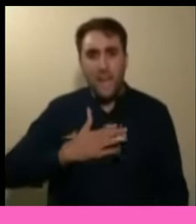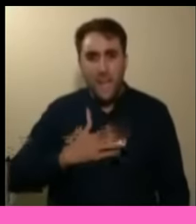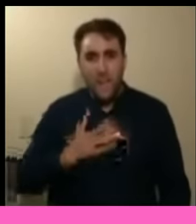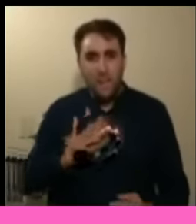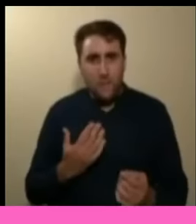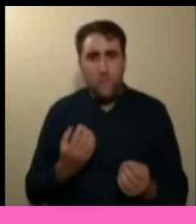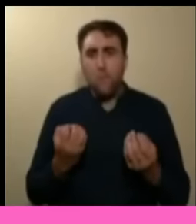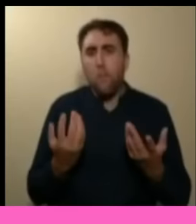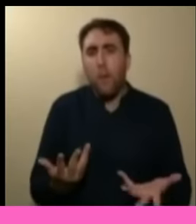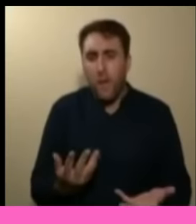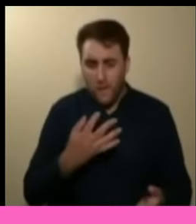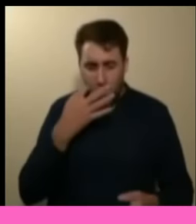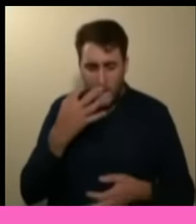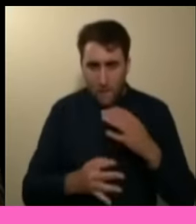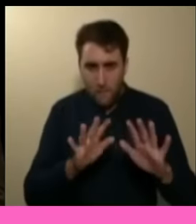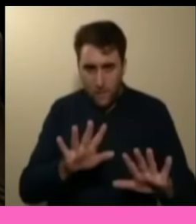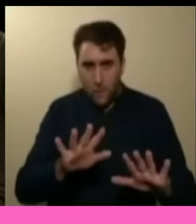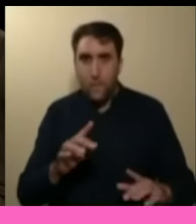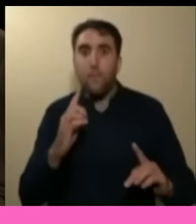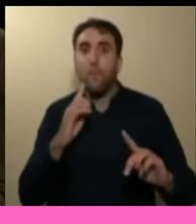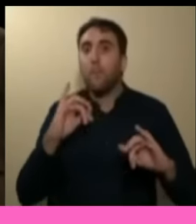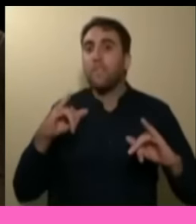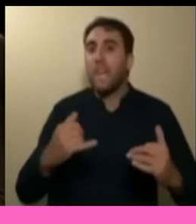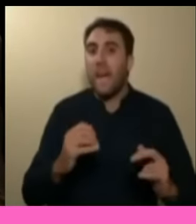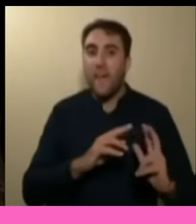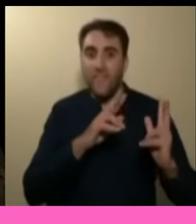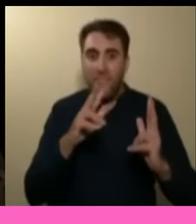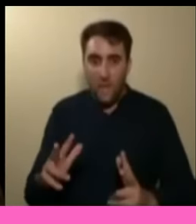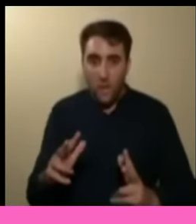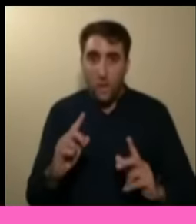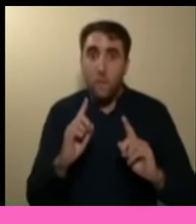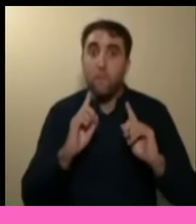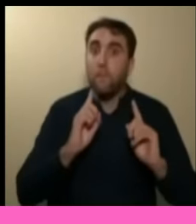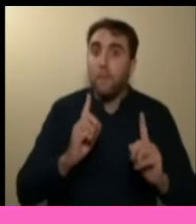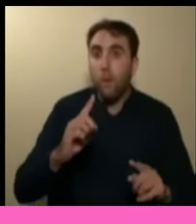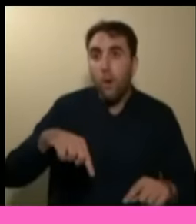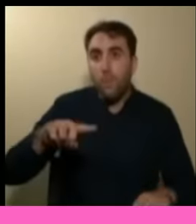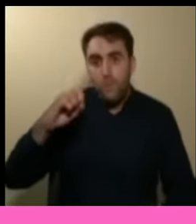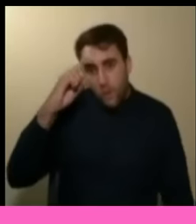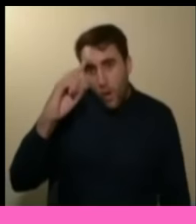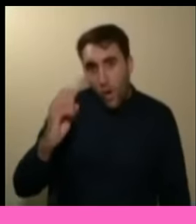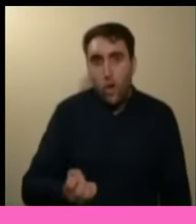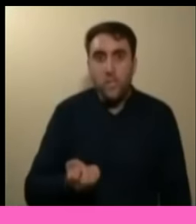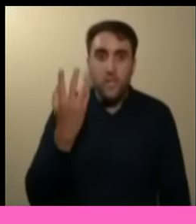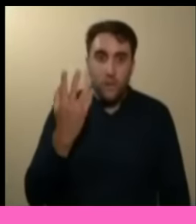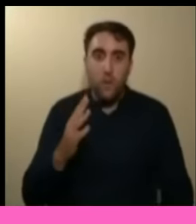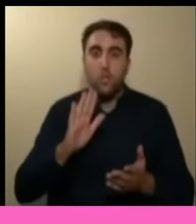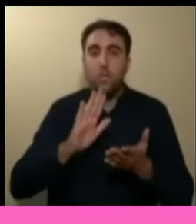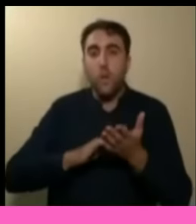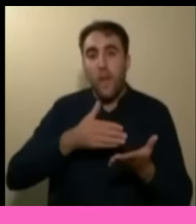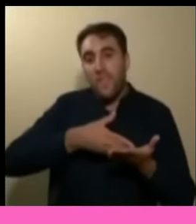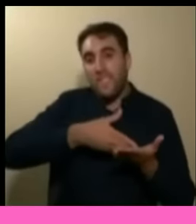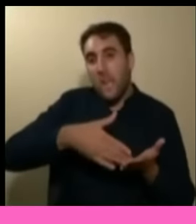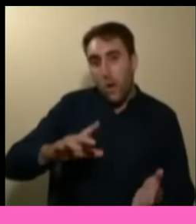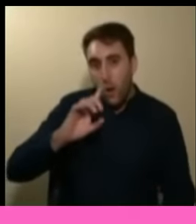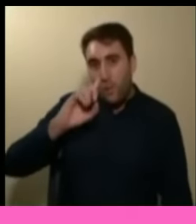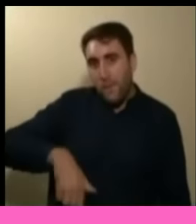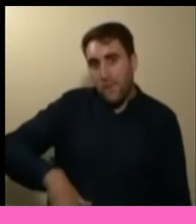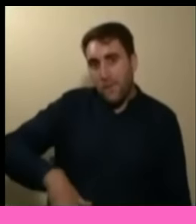sentido? Se ha dicho de que, y se maneja como concepto de que el desalojo exprés será la